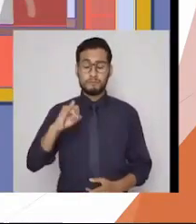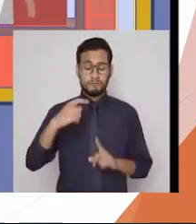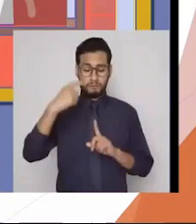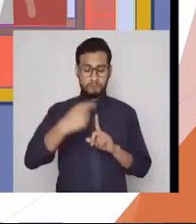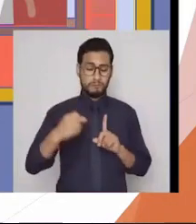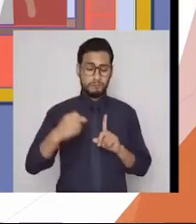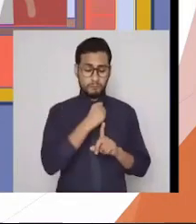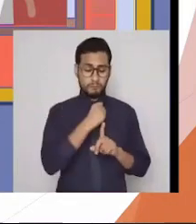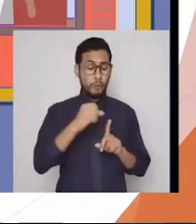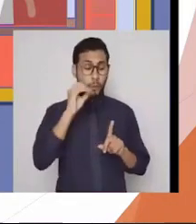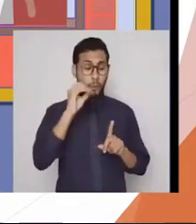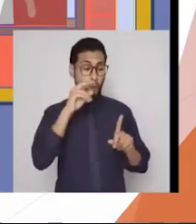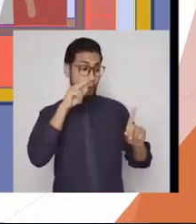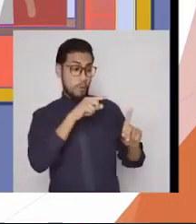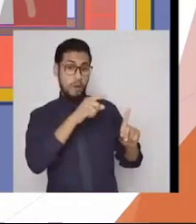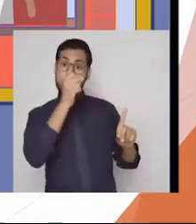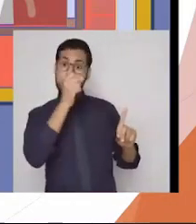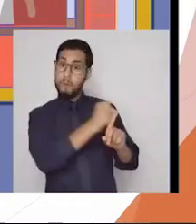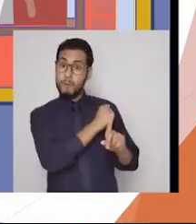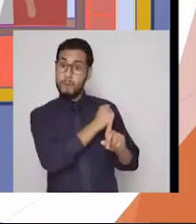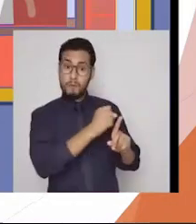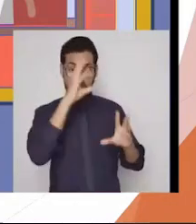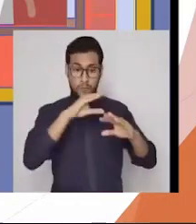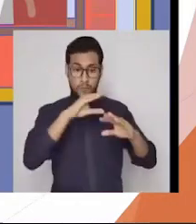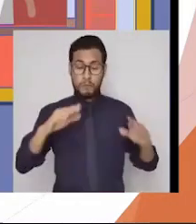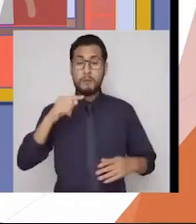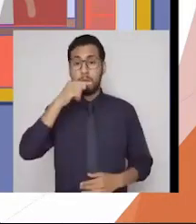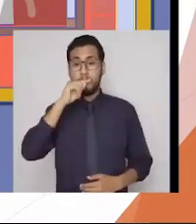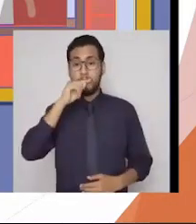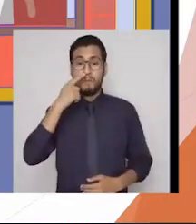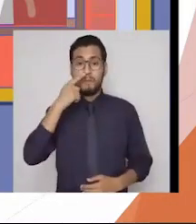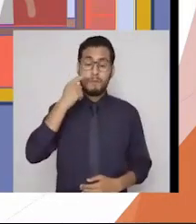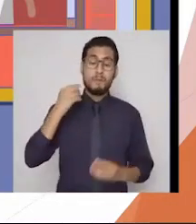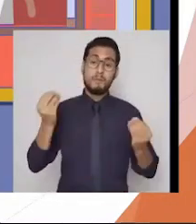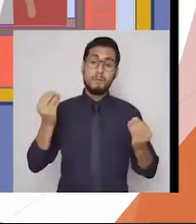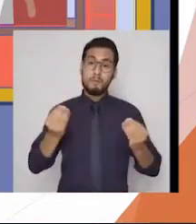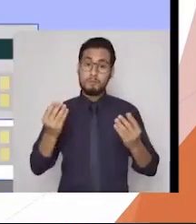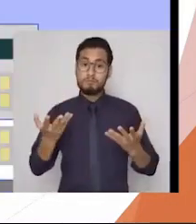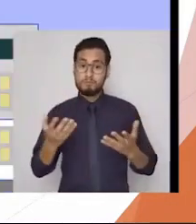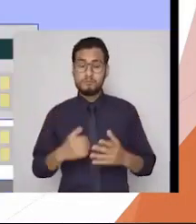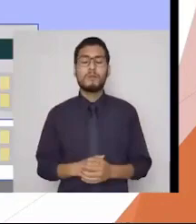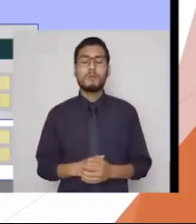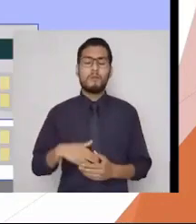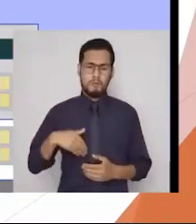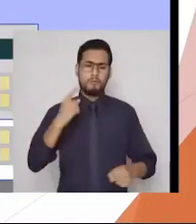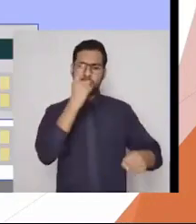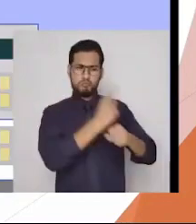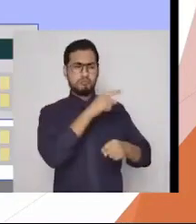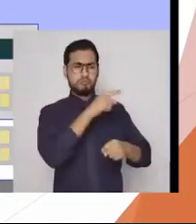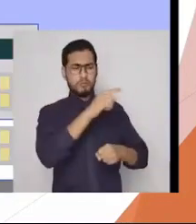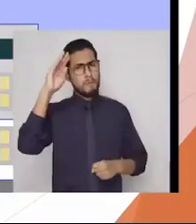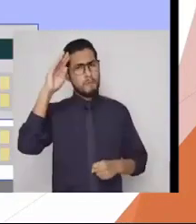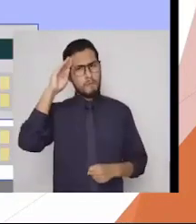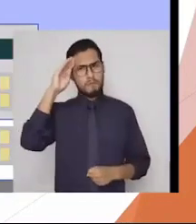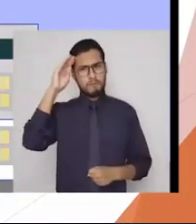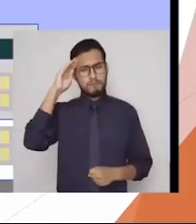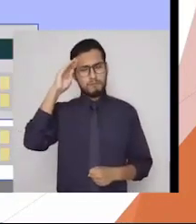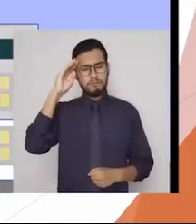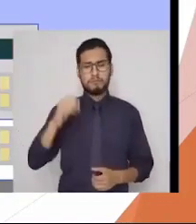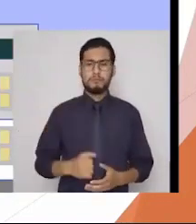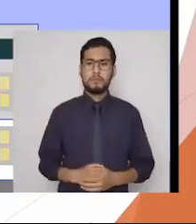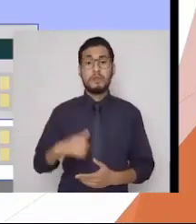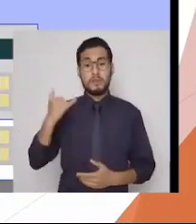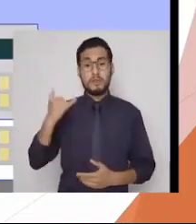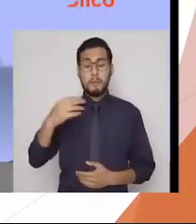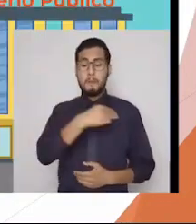Si eres víctima o testigo de violencia contra niñas, niños y adolescentes, puedes denunciarlo ante la Policía Nacional